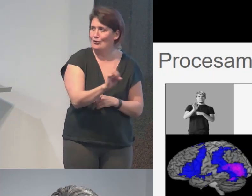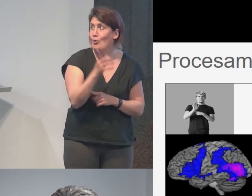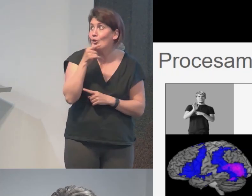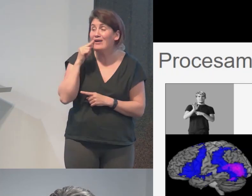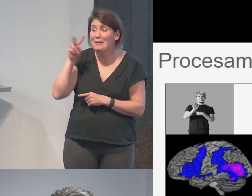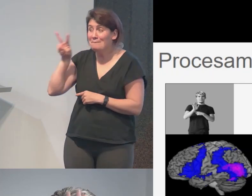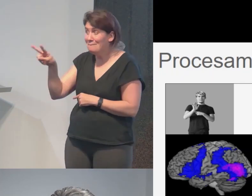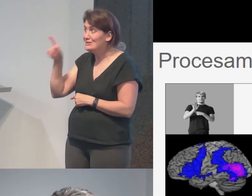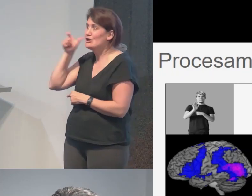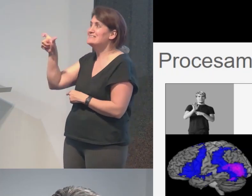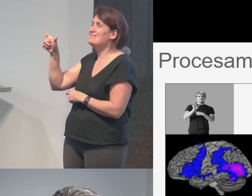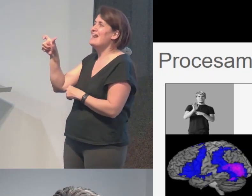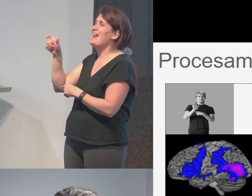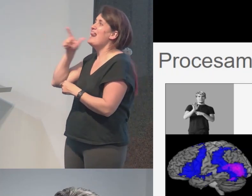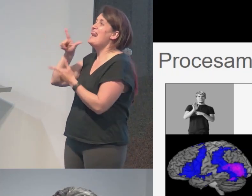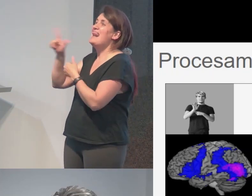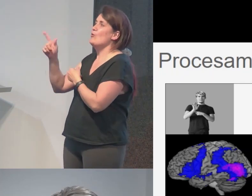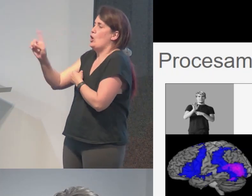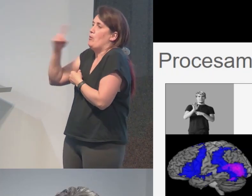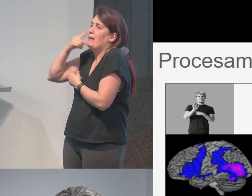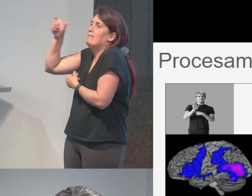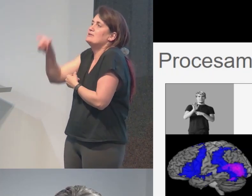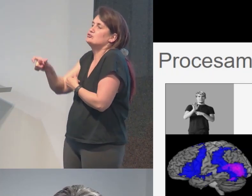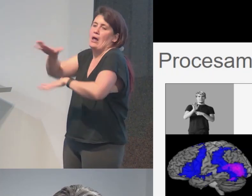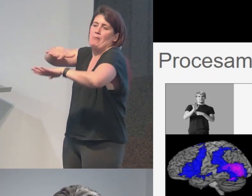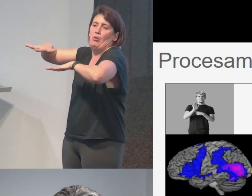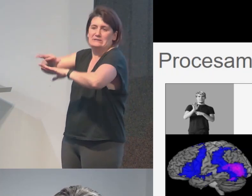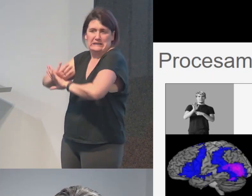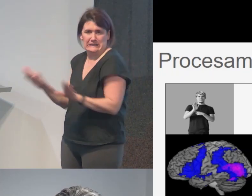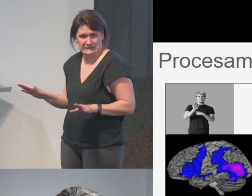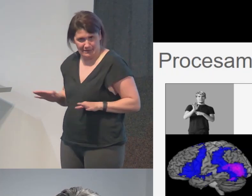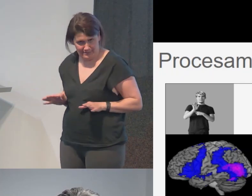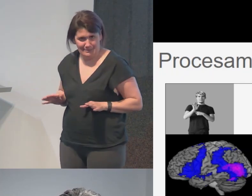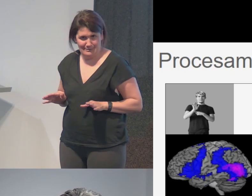viendo una lengua, están viendo una persona moverse.